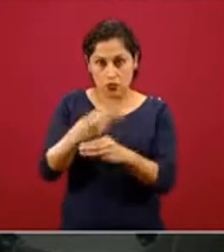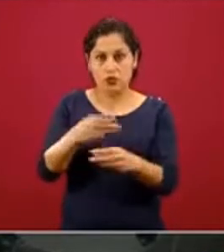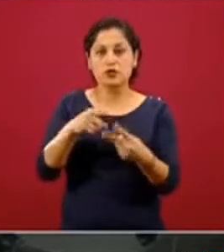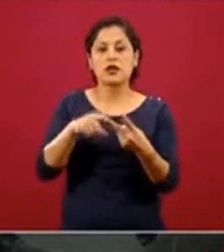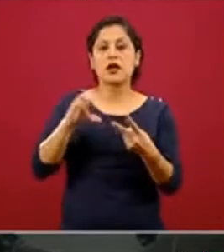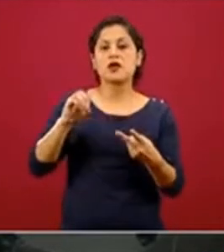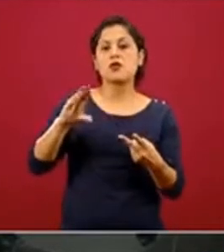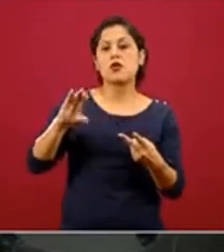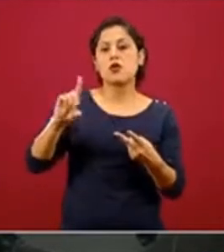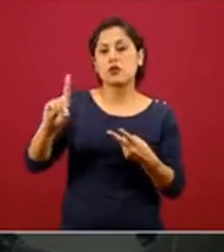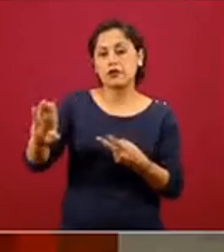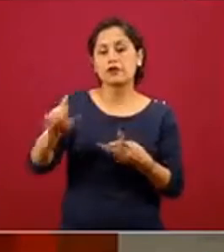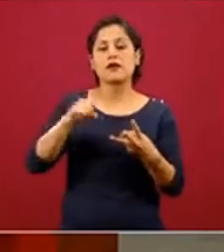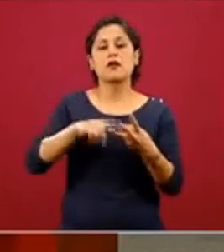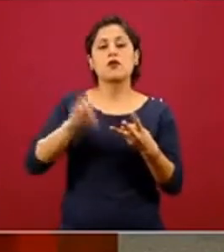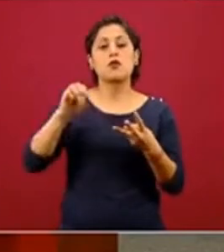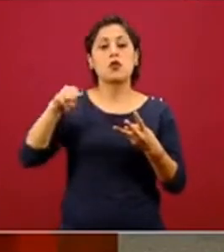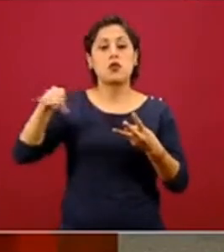Organización Mundial de la Salud.